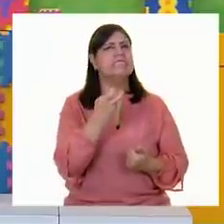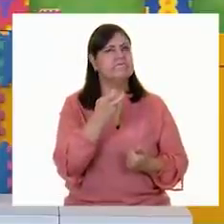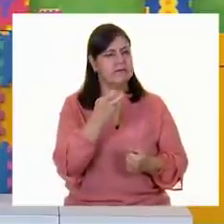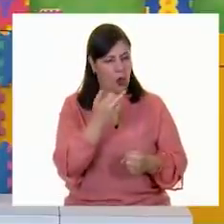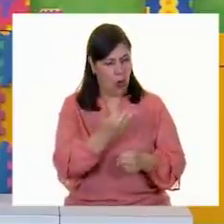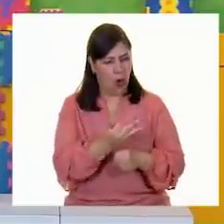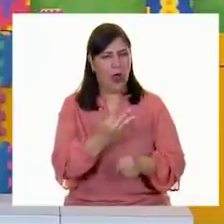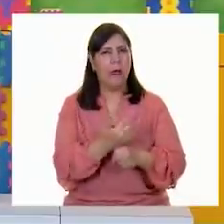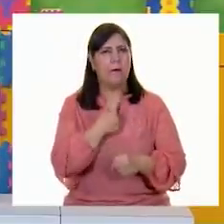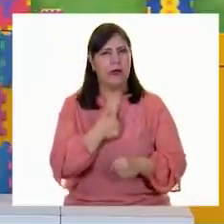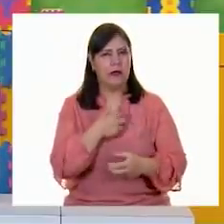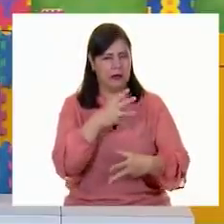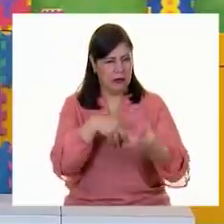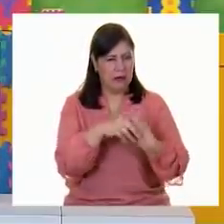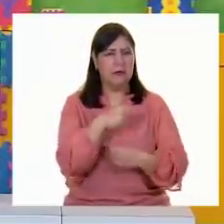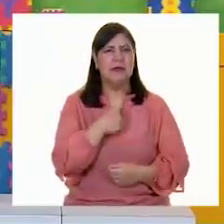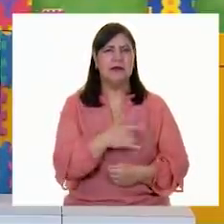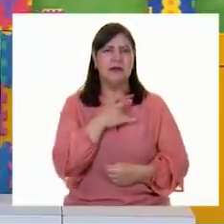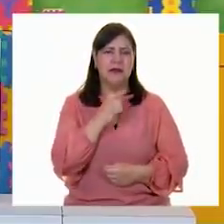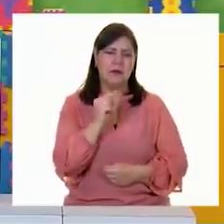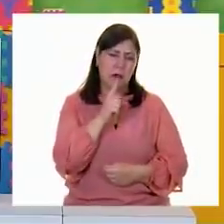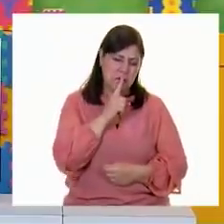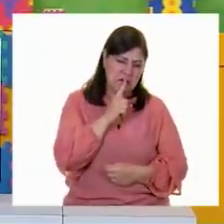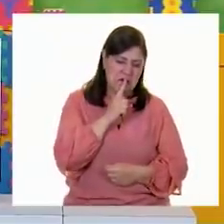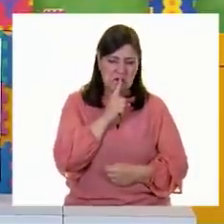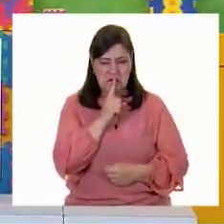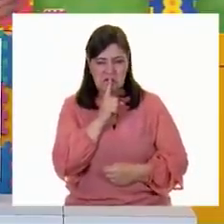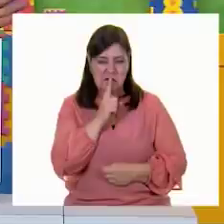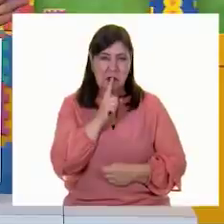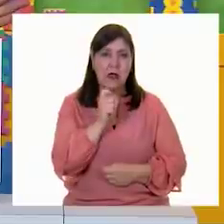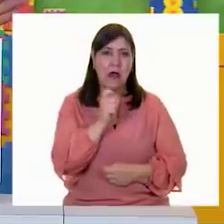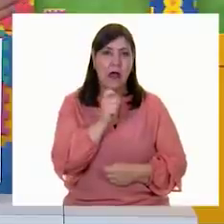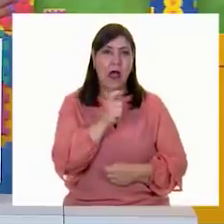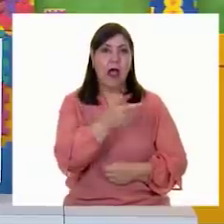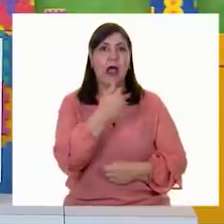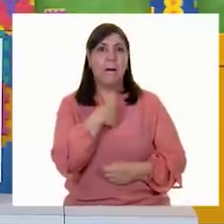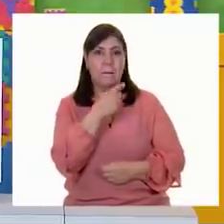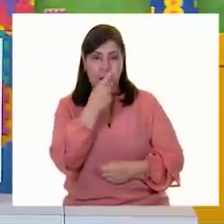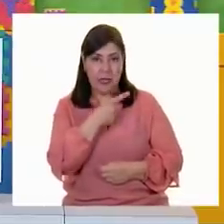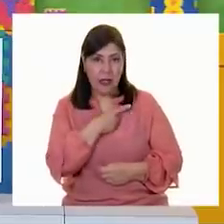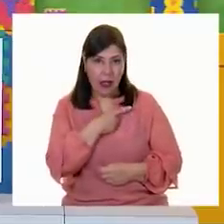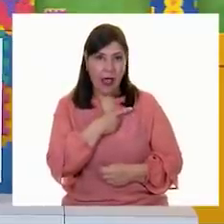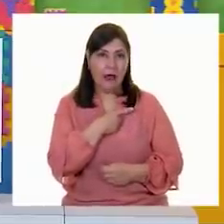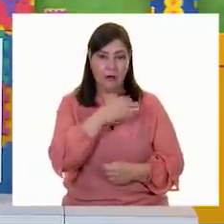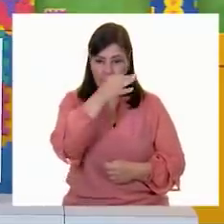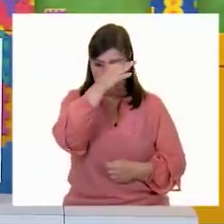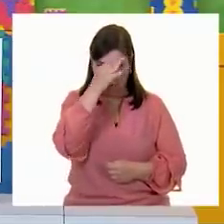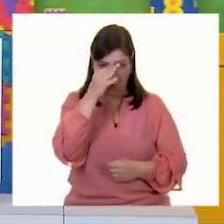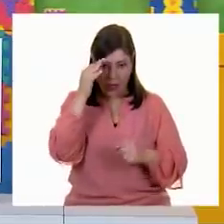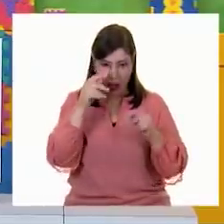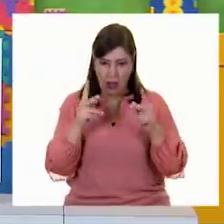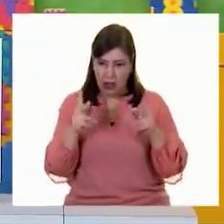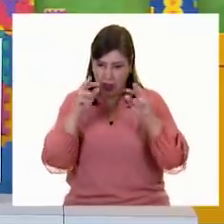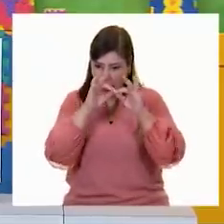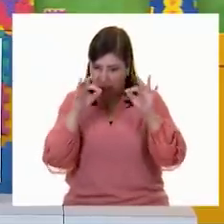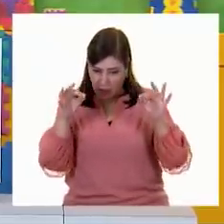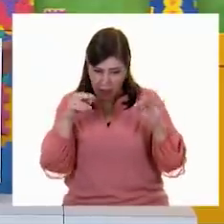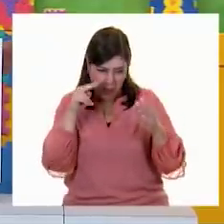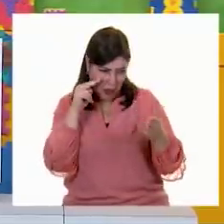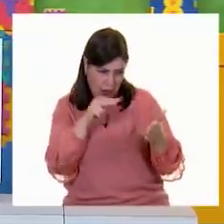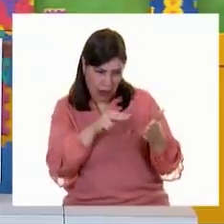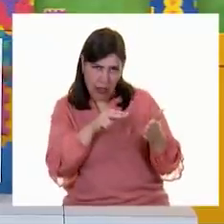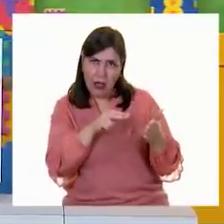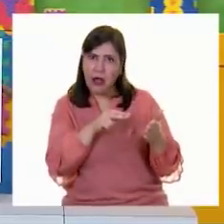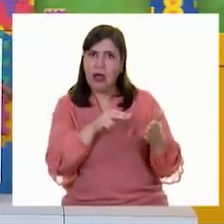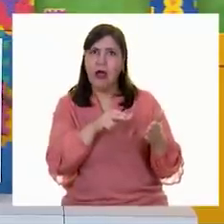en este momento. Estoy desalentado, pero con la frase que me dijeron que es de Frida Kahlo, y luego tengo el cuadro. Ay, entonces ahora como que